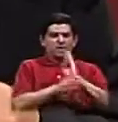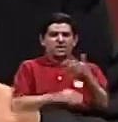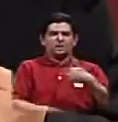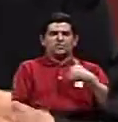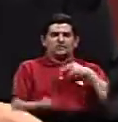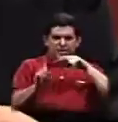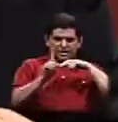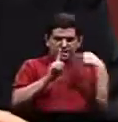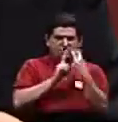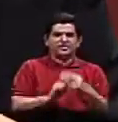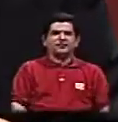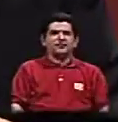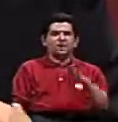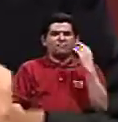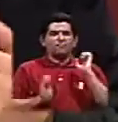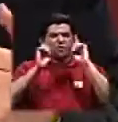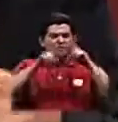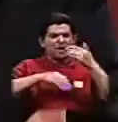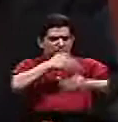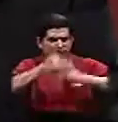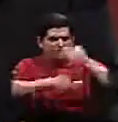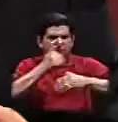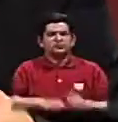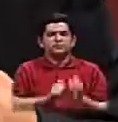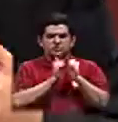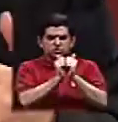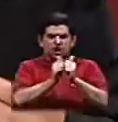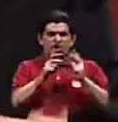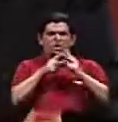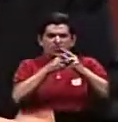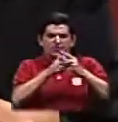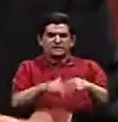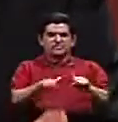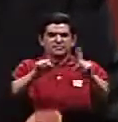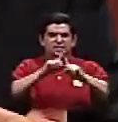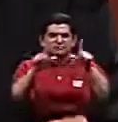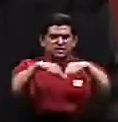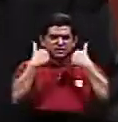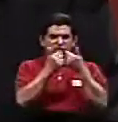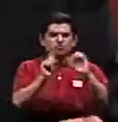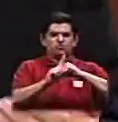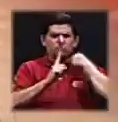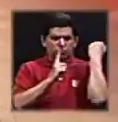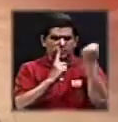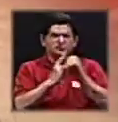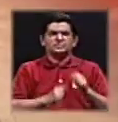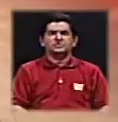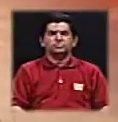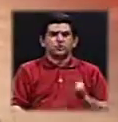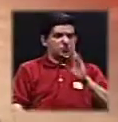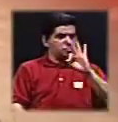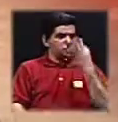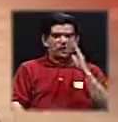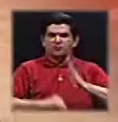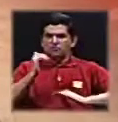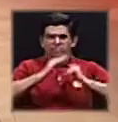una visión de cómo debe caminar la educación y que acompaña sus préstamos de un conjunto de condiciones que se refieren no a la manera de